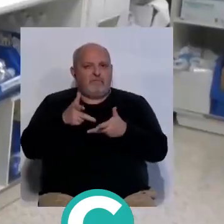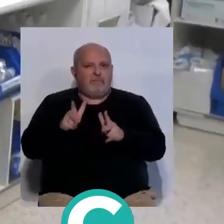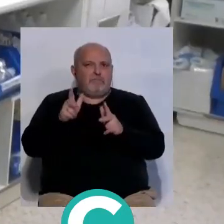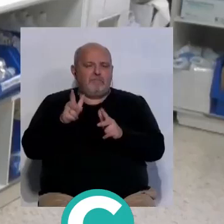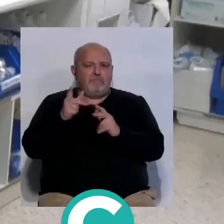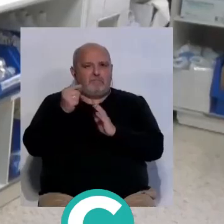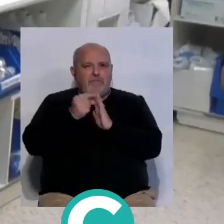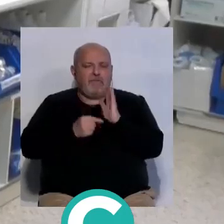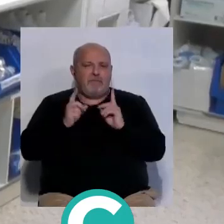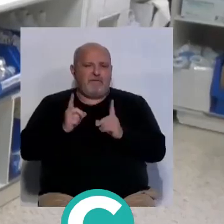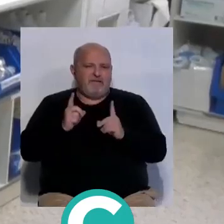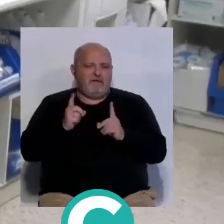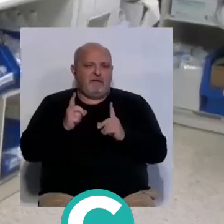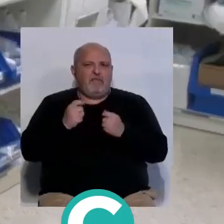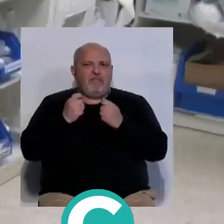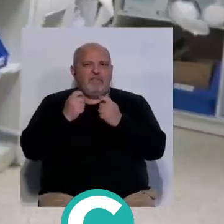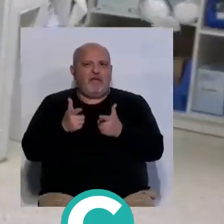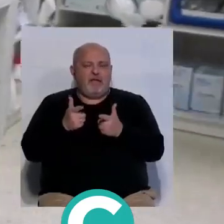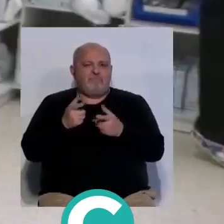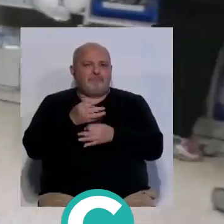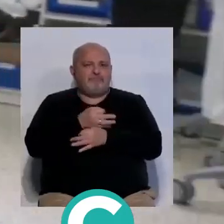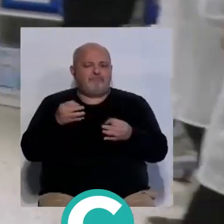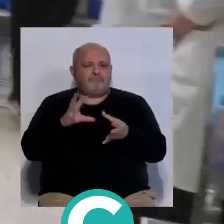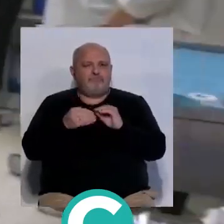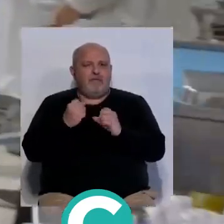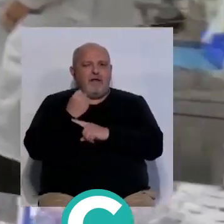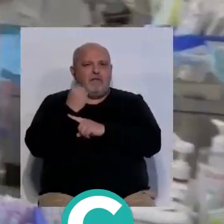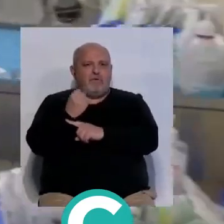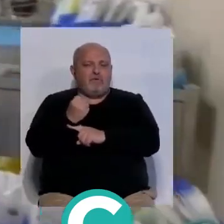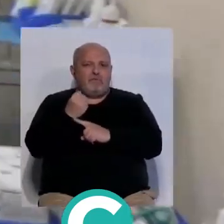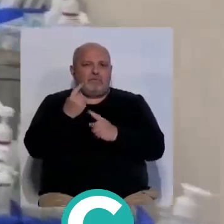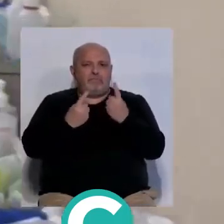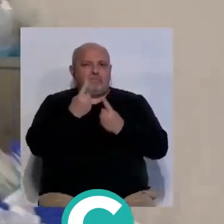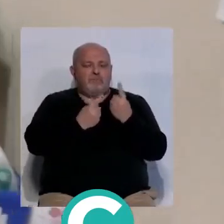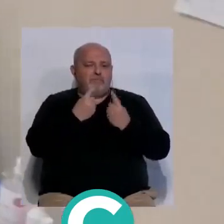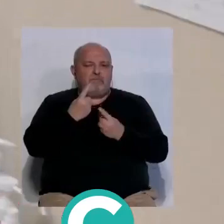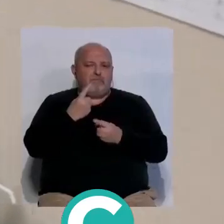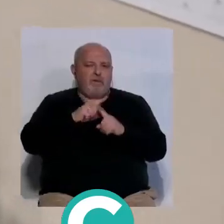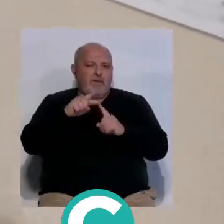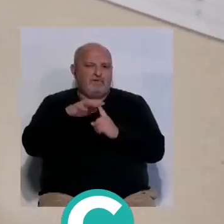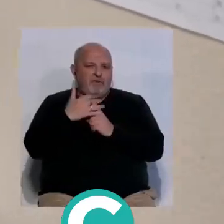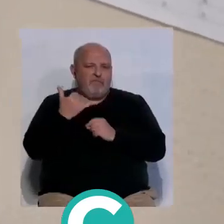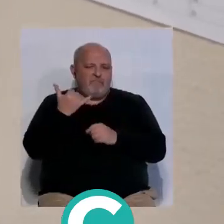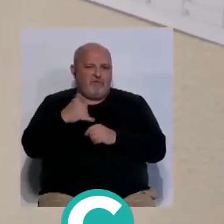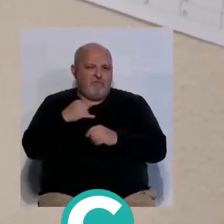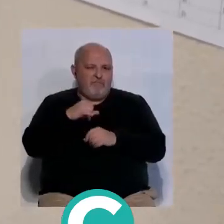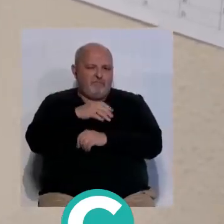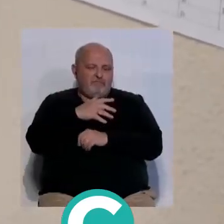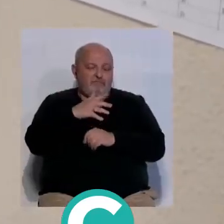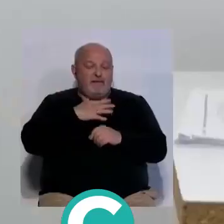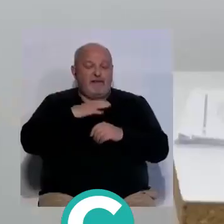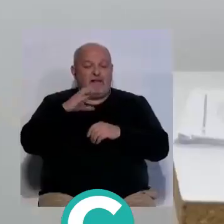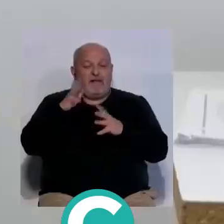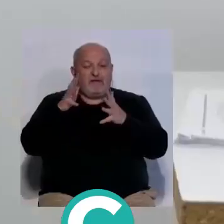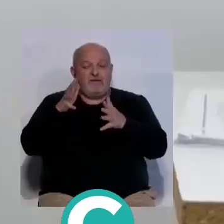tomar medidas preventivas, brindando además el apoyo necesario a aquellos con mayor vulnerabilidad. El Consejo Genético en